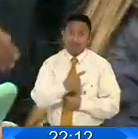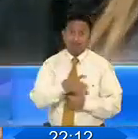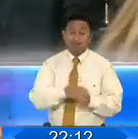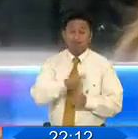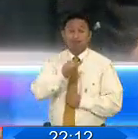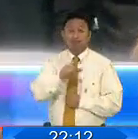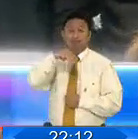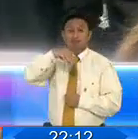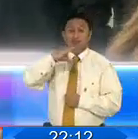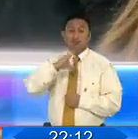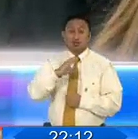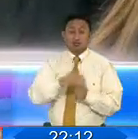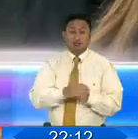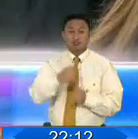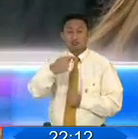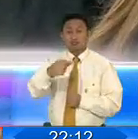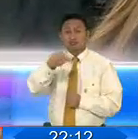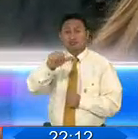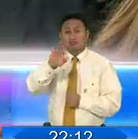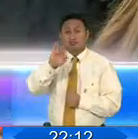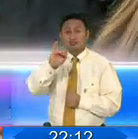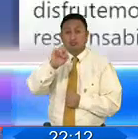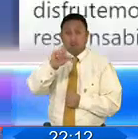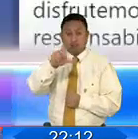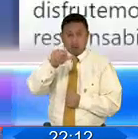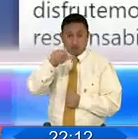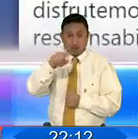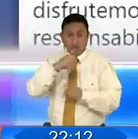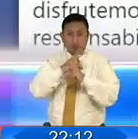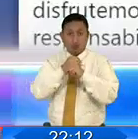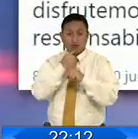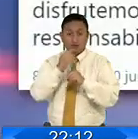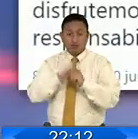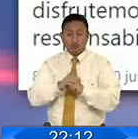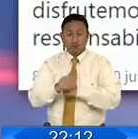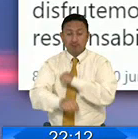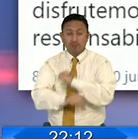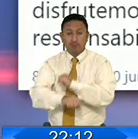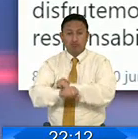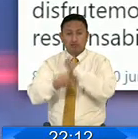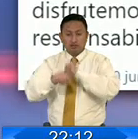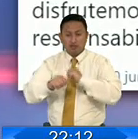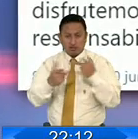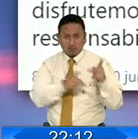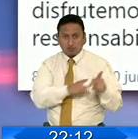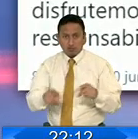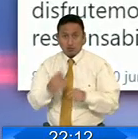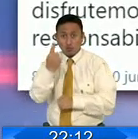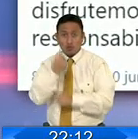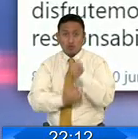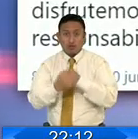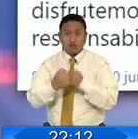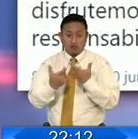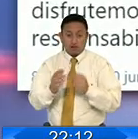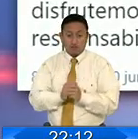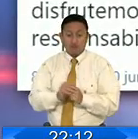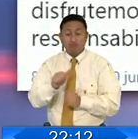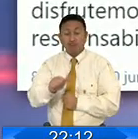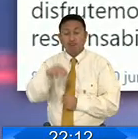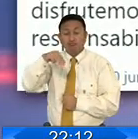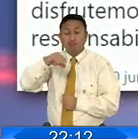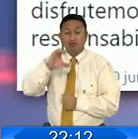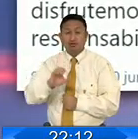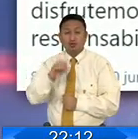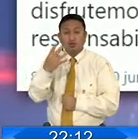su titular Gabriela Obando, a través de su cuenta de Twitter, escribió que la Liga Pro tiene protocolos listos desde hace un año. AMC ha creado